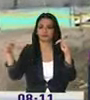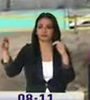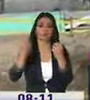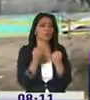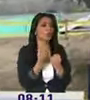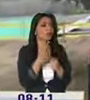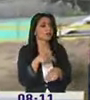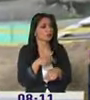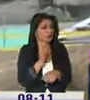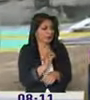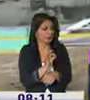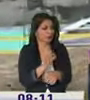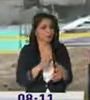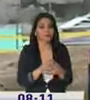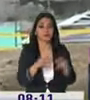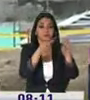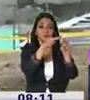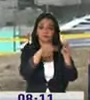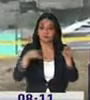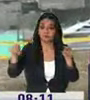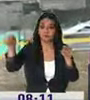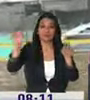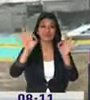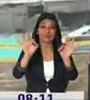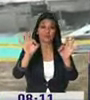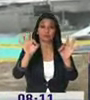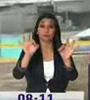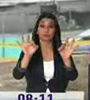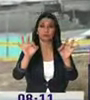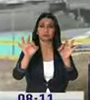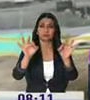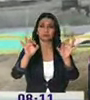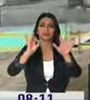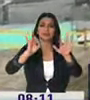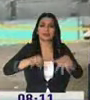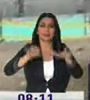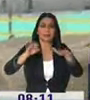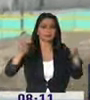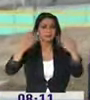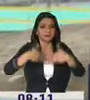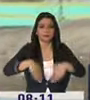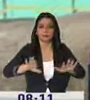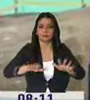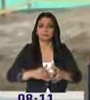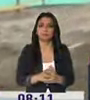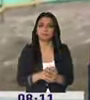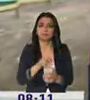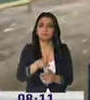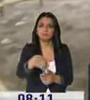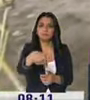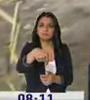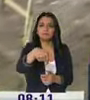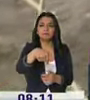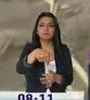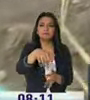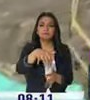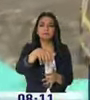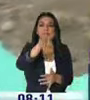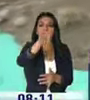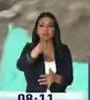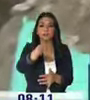nueva prolongación? Este puente está previsto terminarse en alrededor de 7 meses, es decir, para el primer trimestre